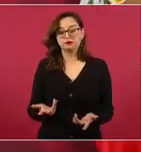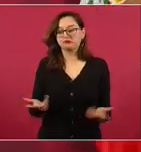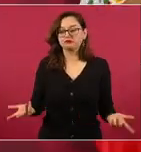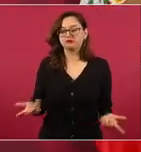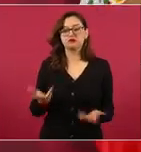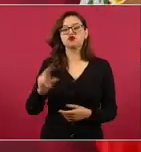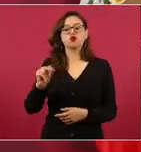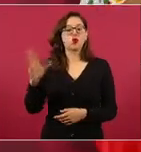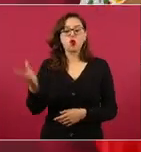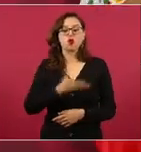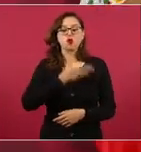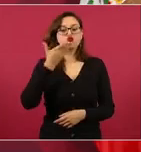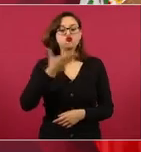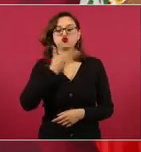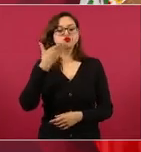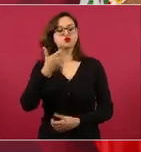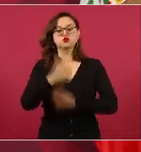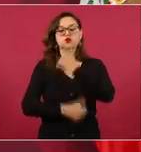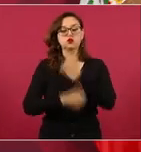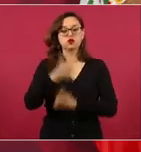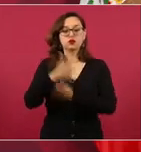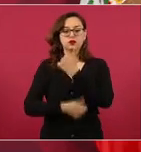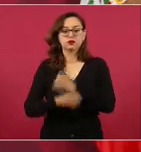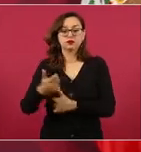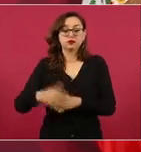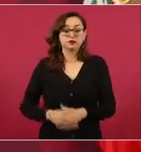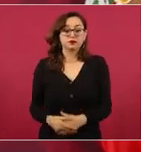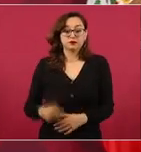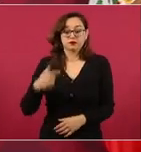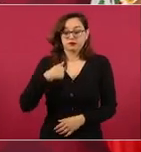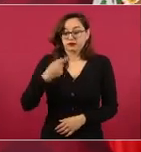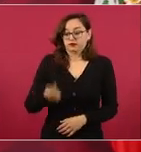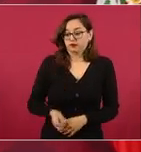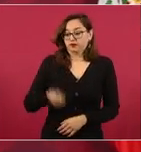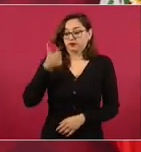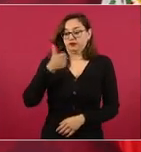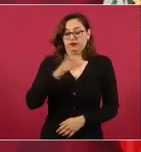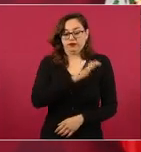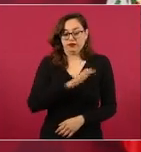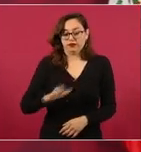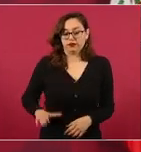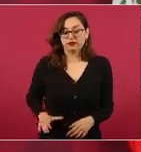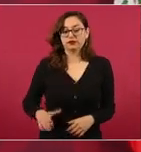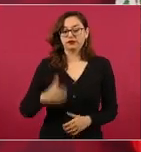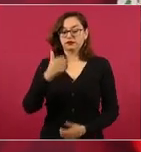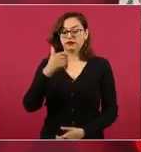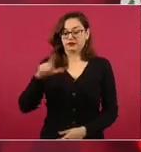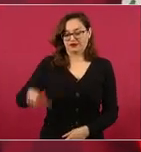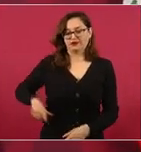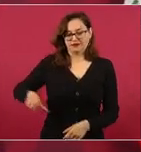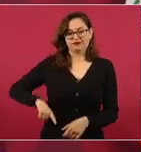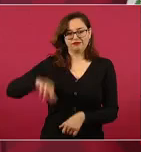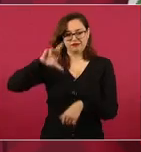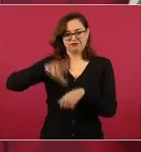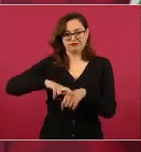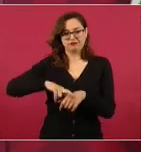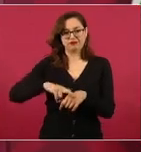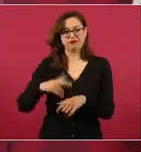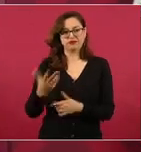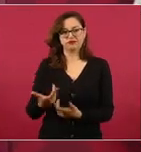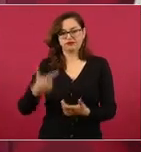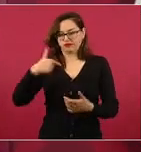y cuando salí de candidato a gobernador la primera vez, en el